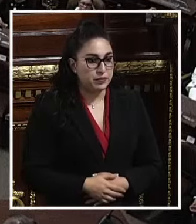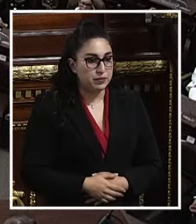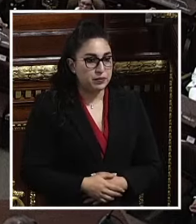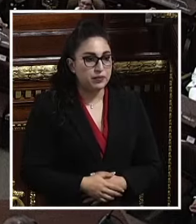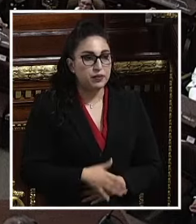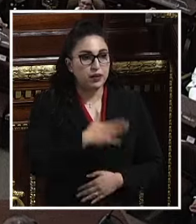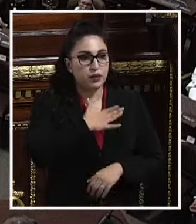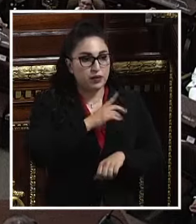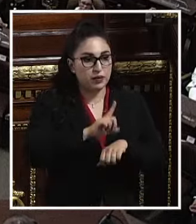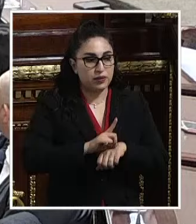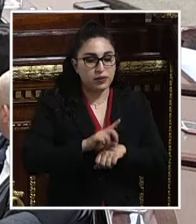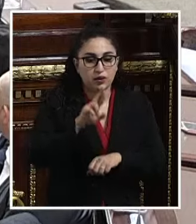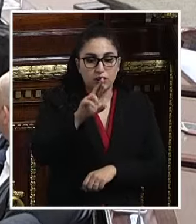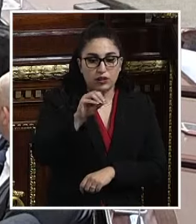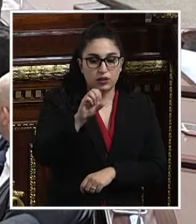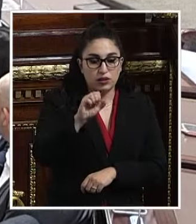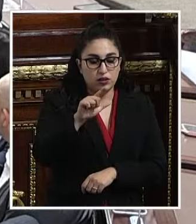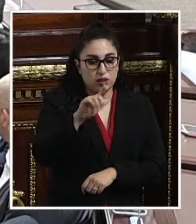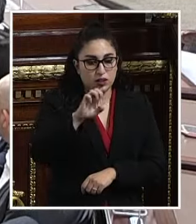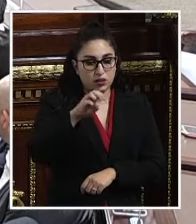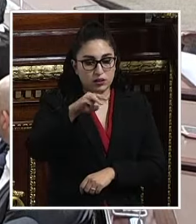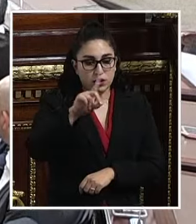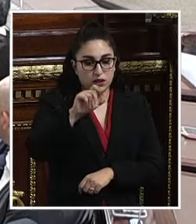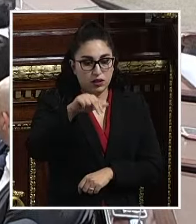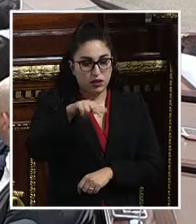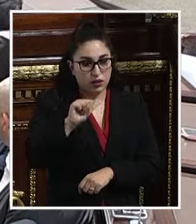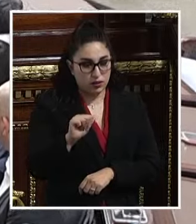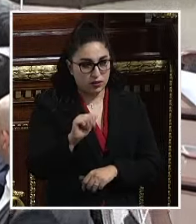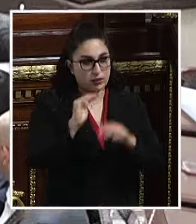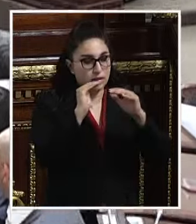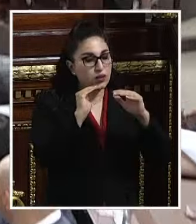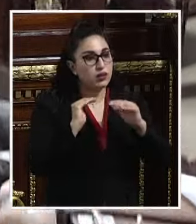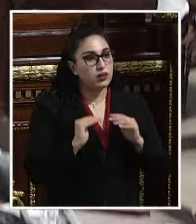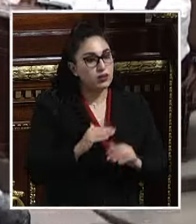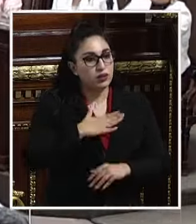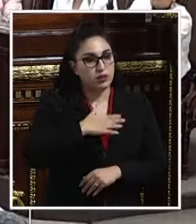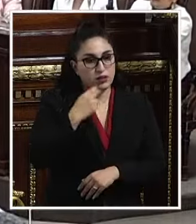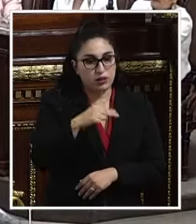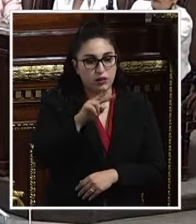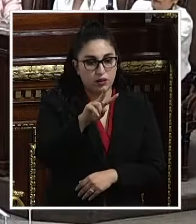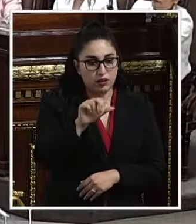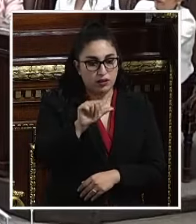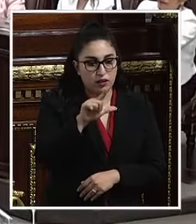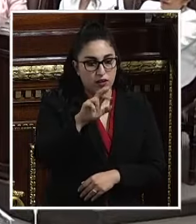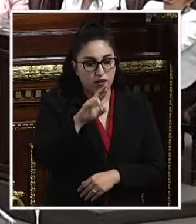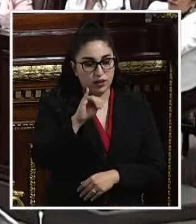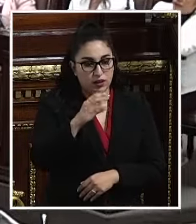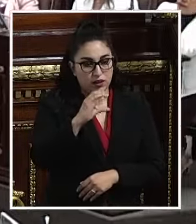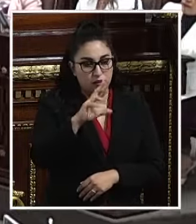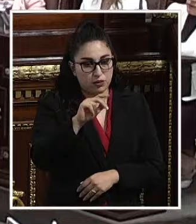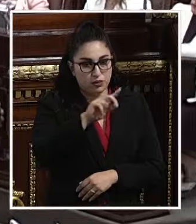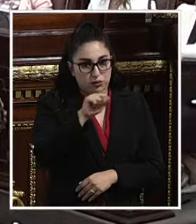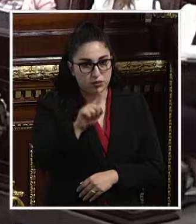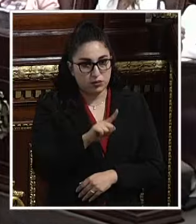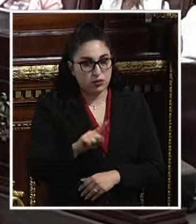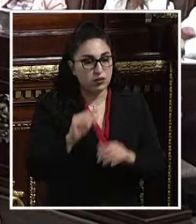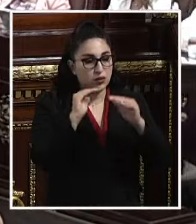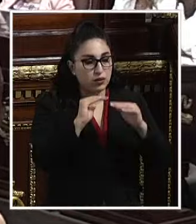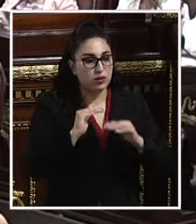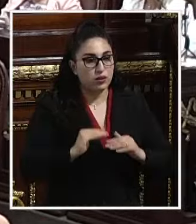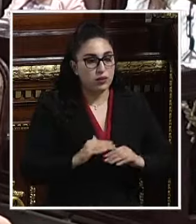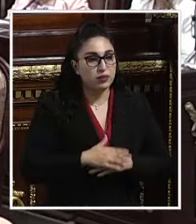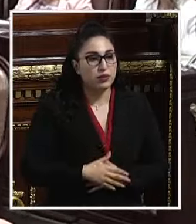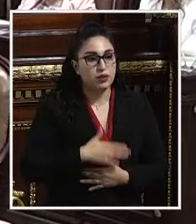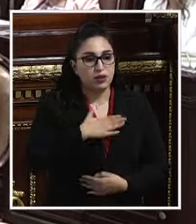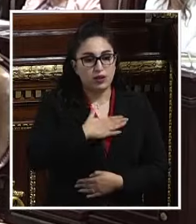Buenos días, Rosales Medina Erika. Buen día, Valeria Cruz, presente. Buen día,